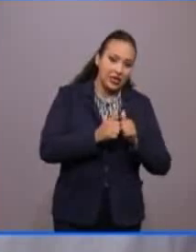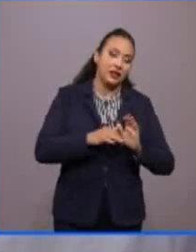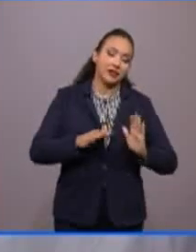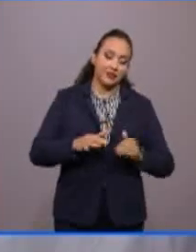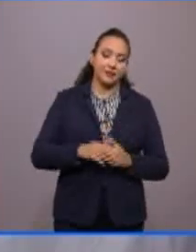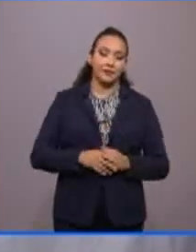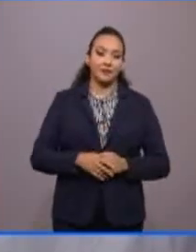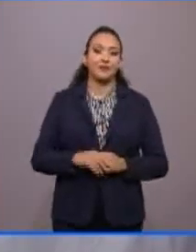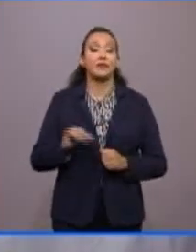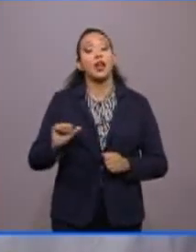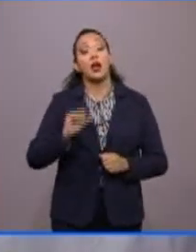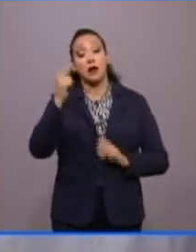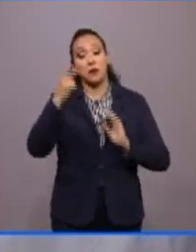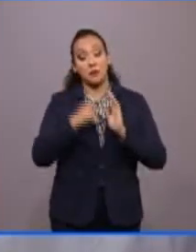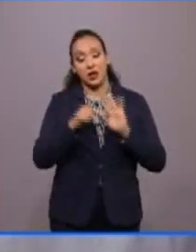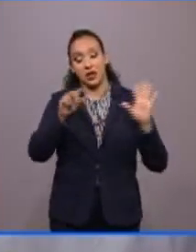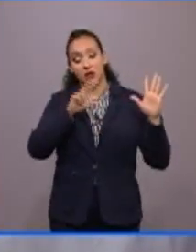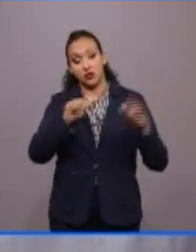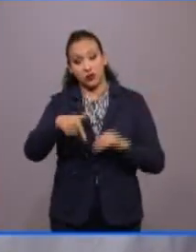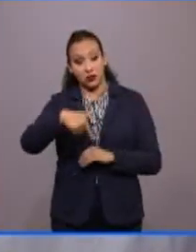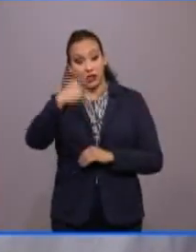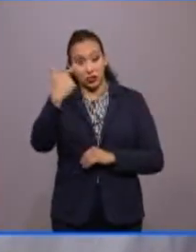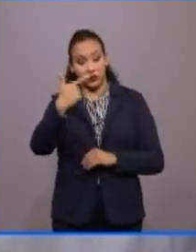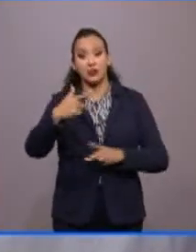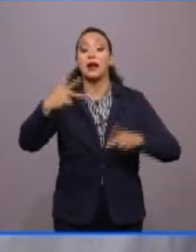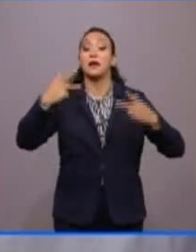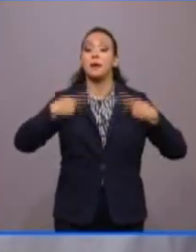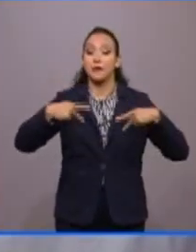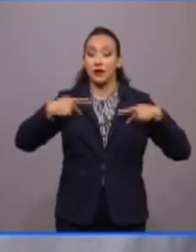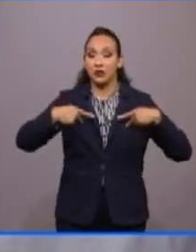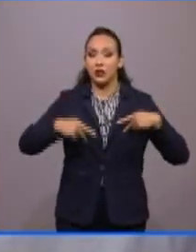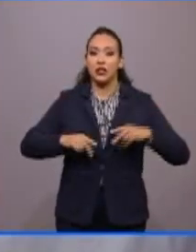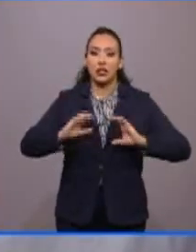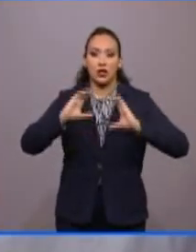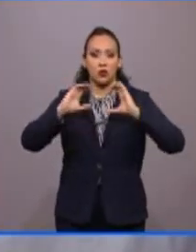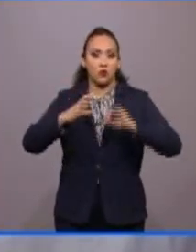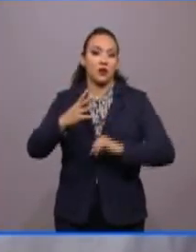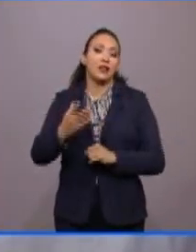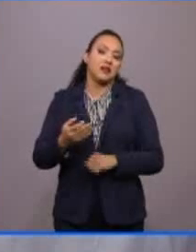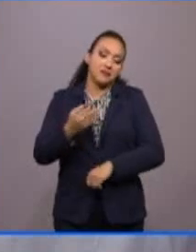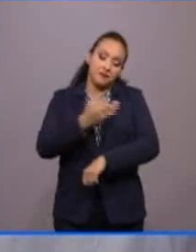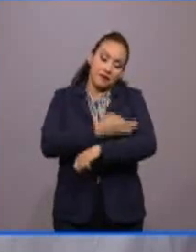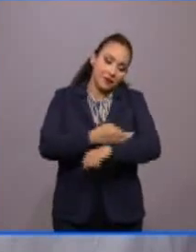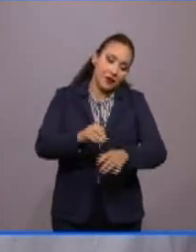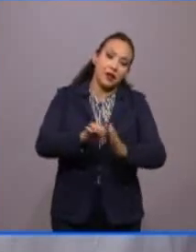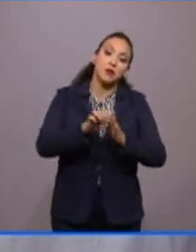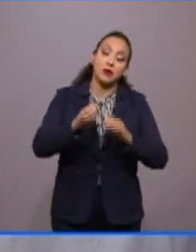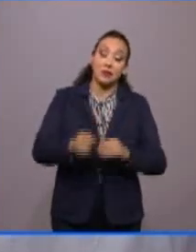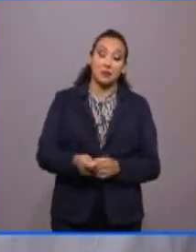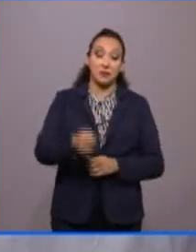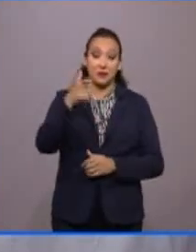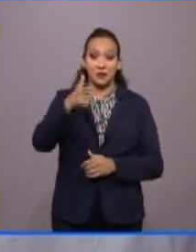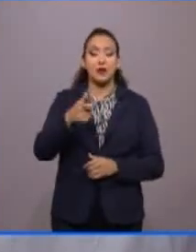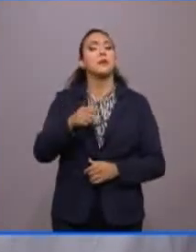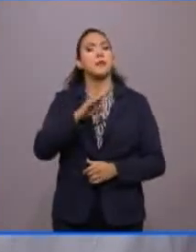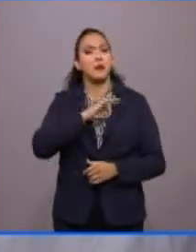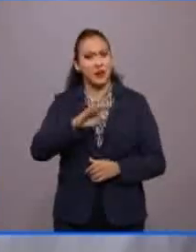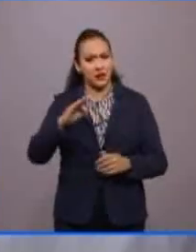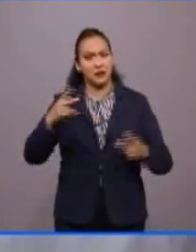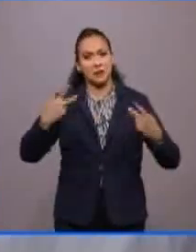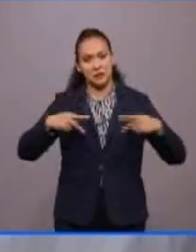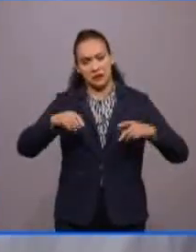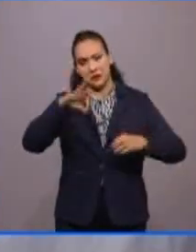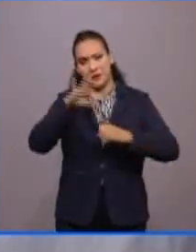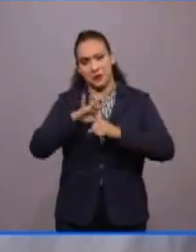voto, mientras que 1.812 son de personas cuidadoras primarias, quienes por primera ocasión podrán emitir su